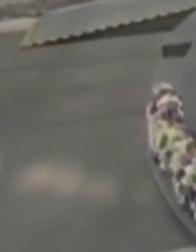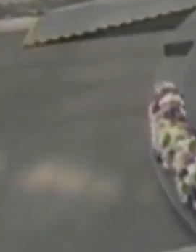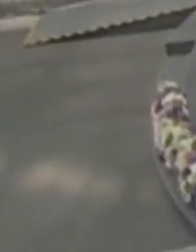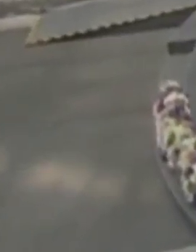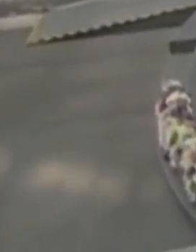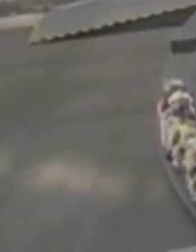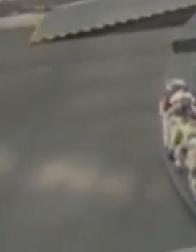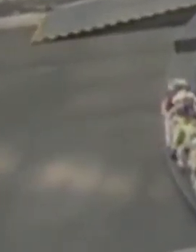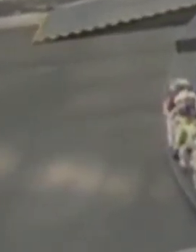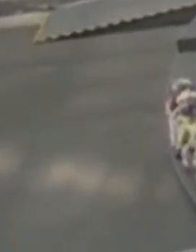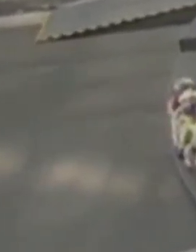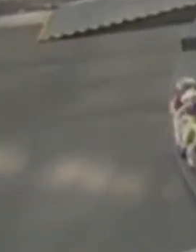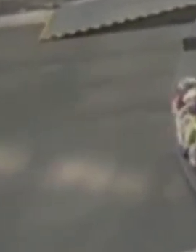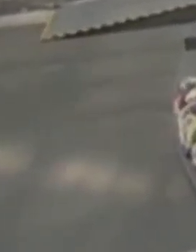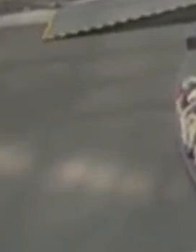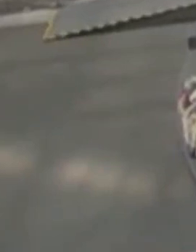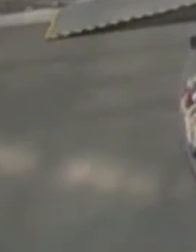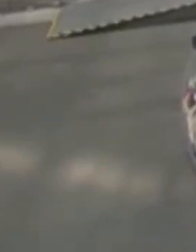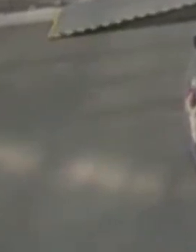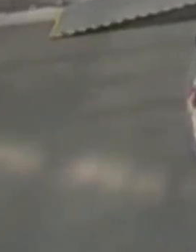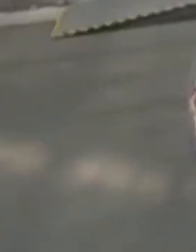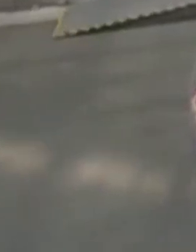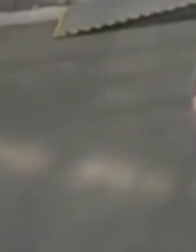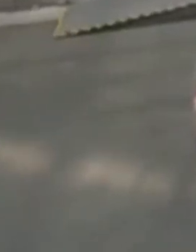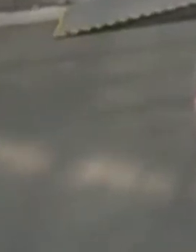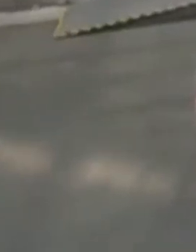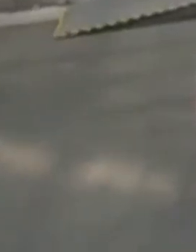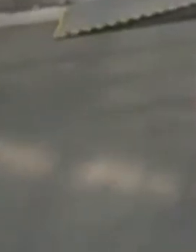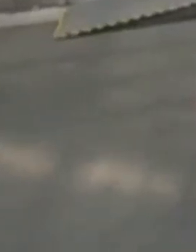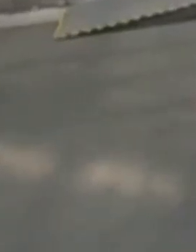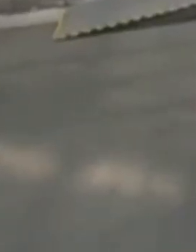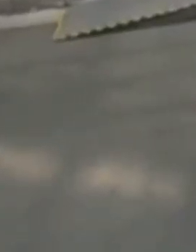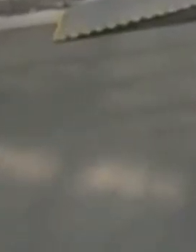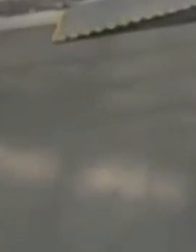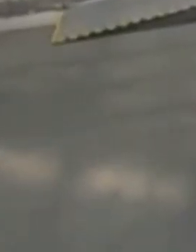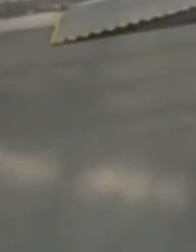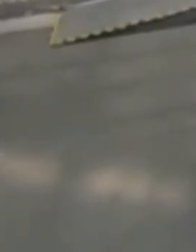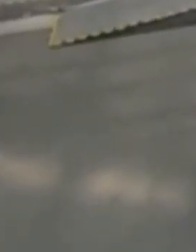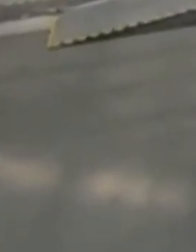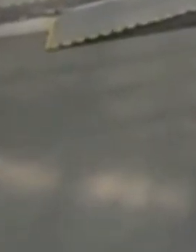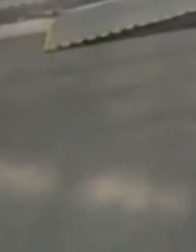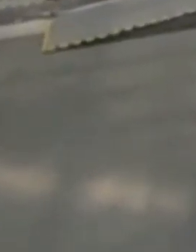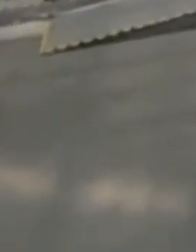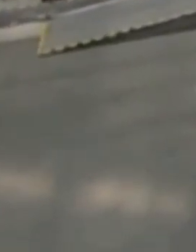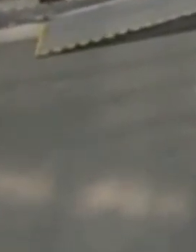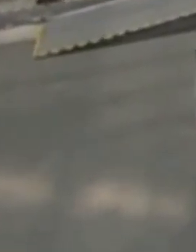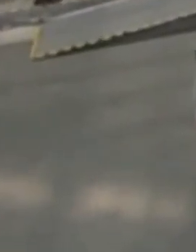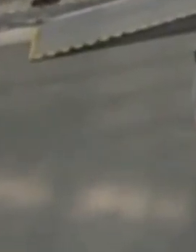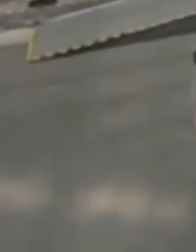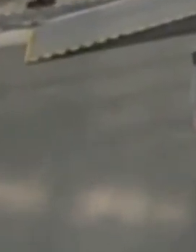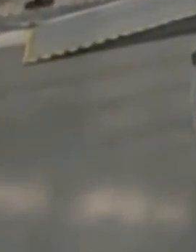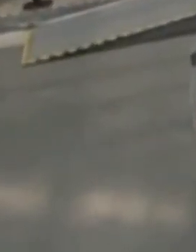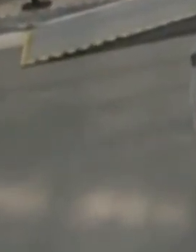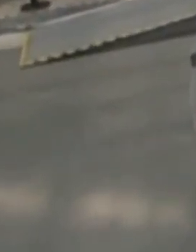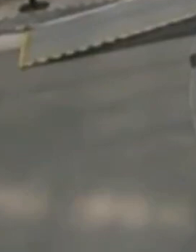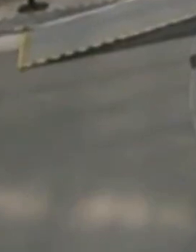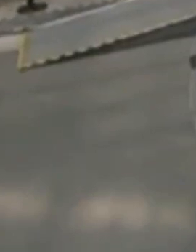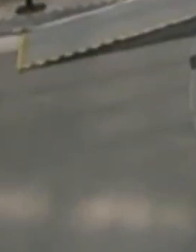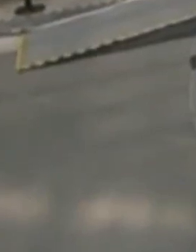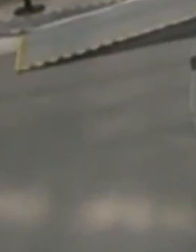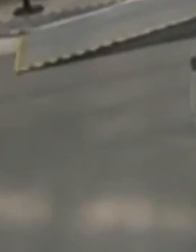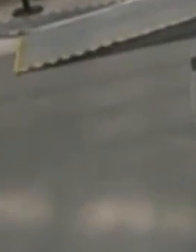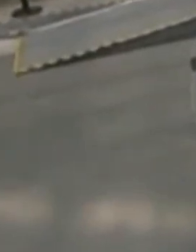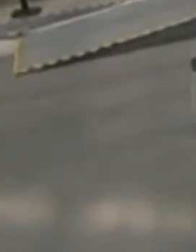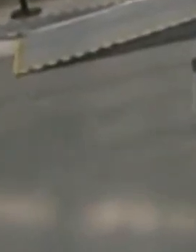al interior del patio central del Senado de la República, donde con mucha claridad observamos la figura enorme de